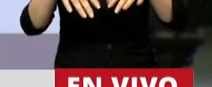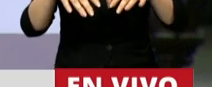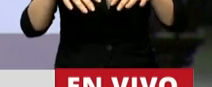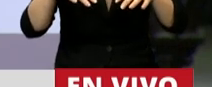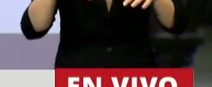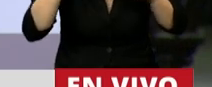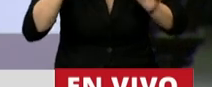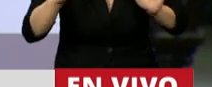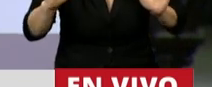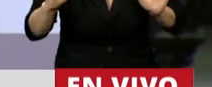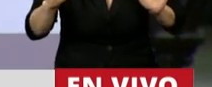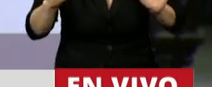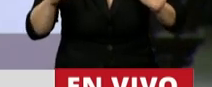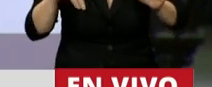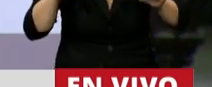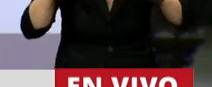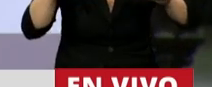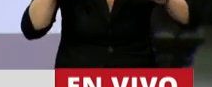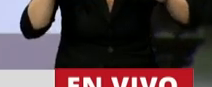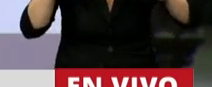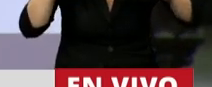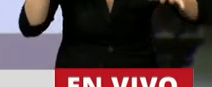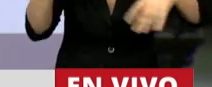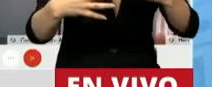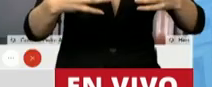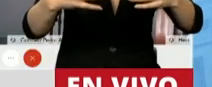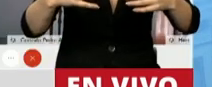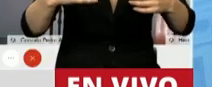agenda del conflicto la que comienza a imponerse.